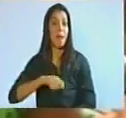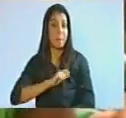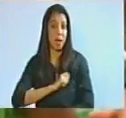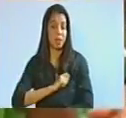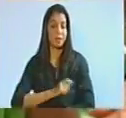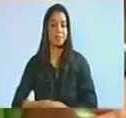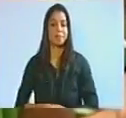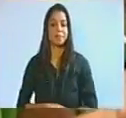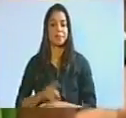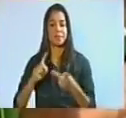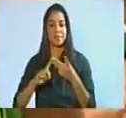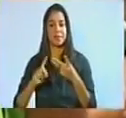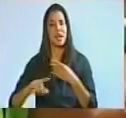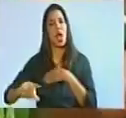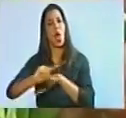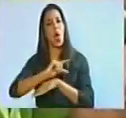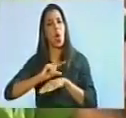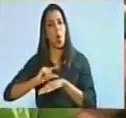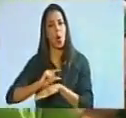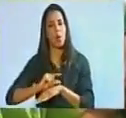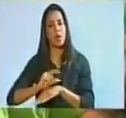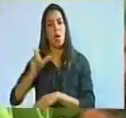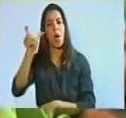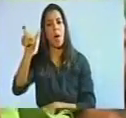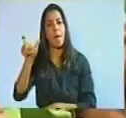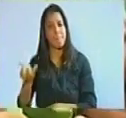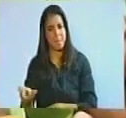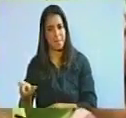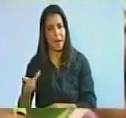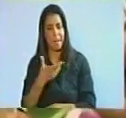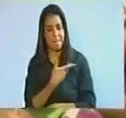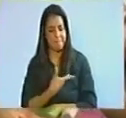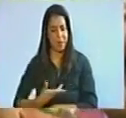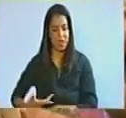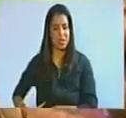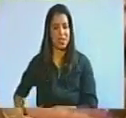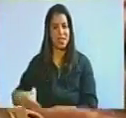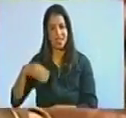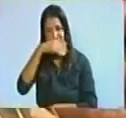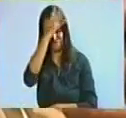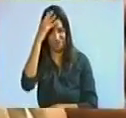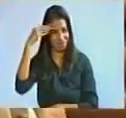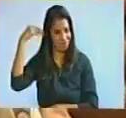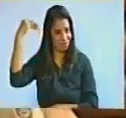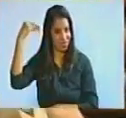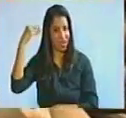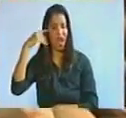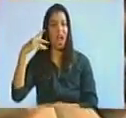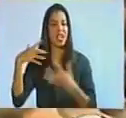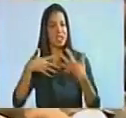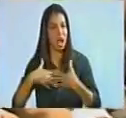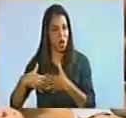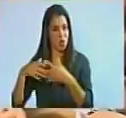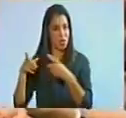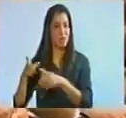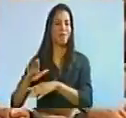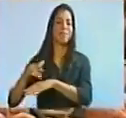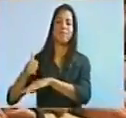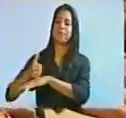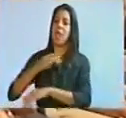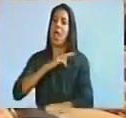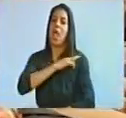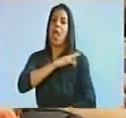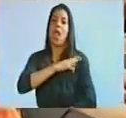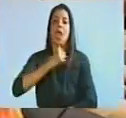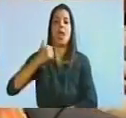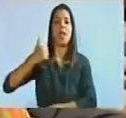gobierno corrupto del señor Donald Trump, que es el jefe, pues, de esta operación. Ahí está su jefe de